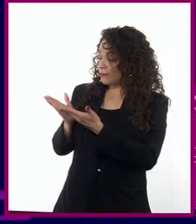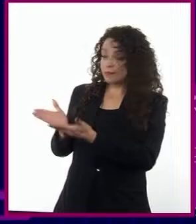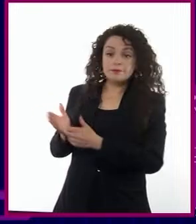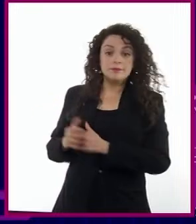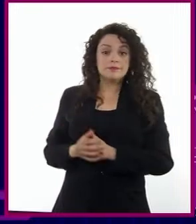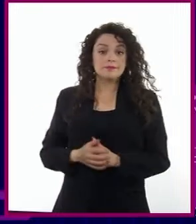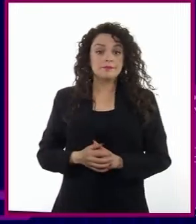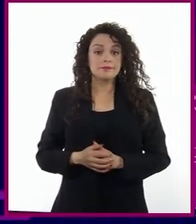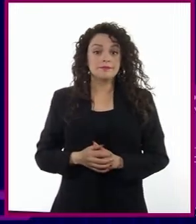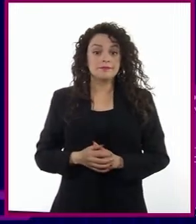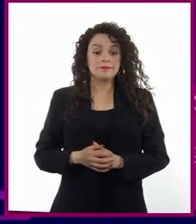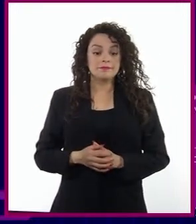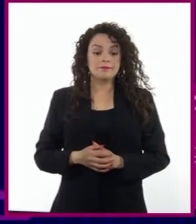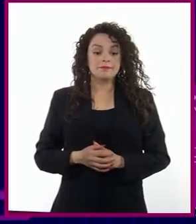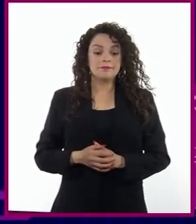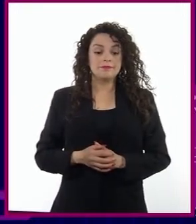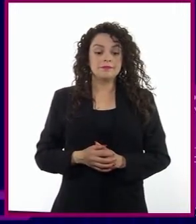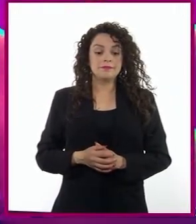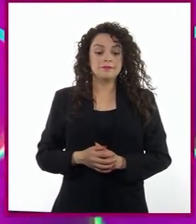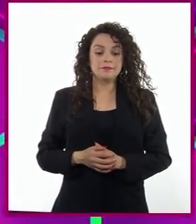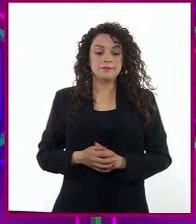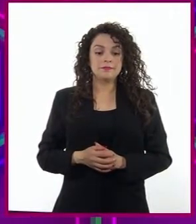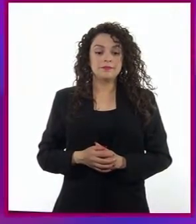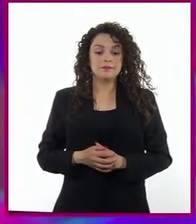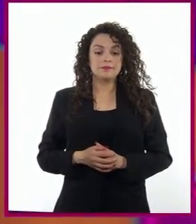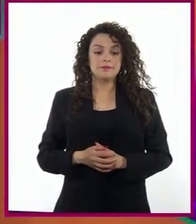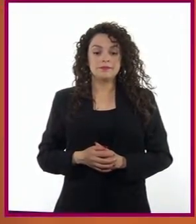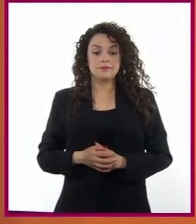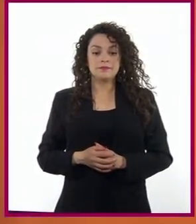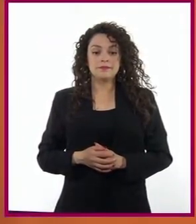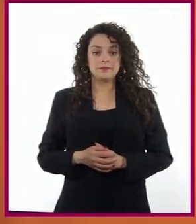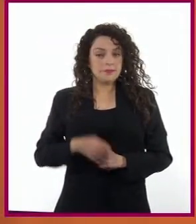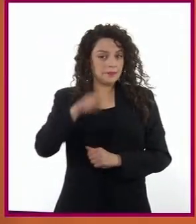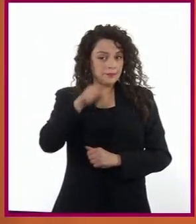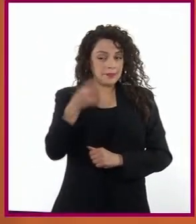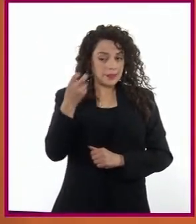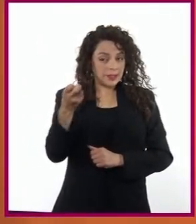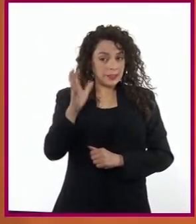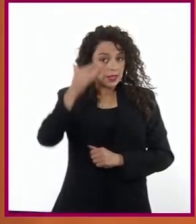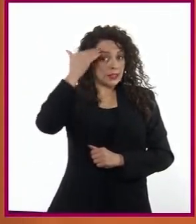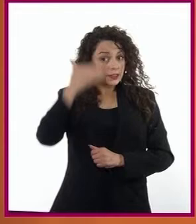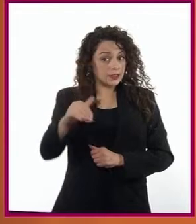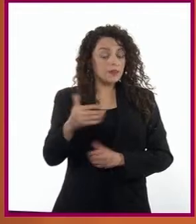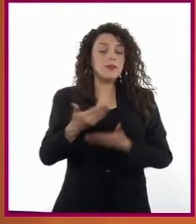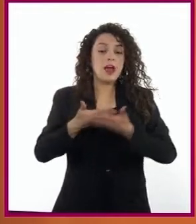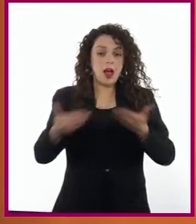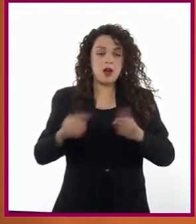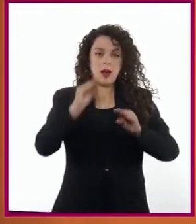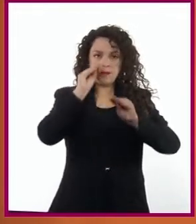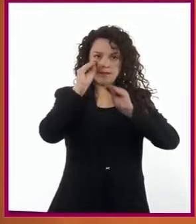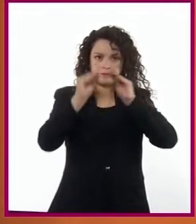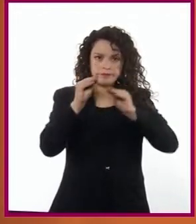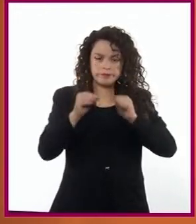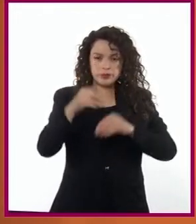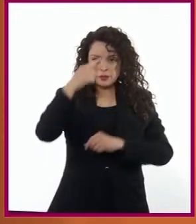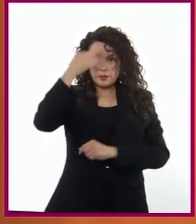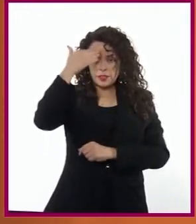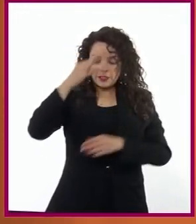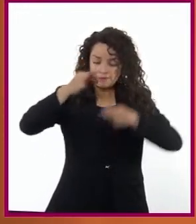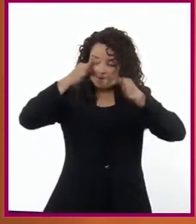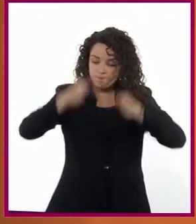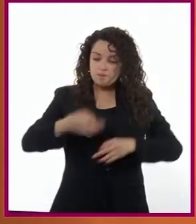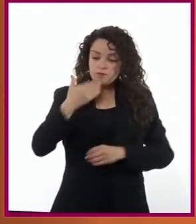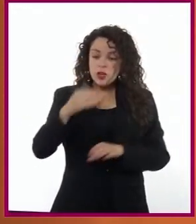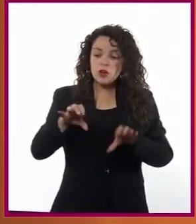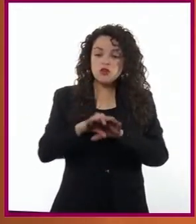y su resultado se divide entre 2. Tomando en cuenta los datos, vamos a ordenarlos para dar una respuesta correcta